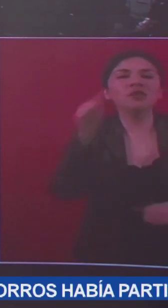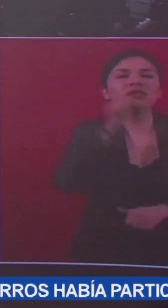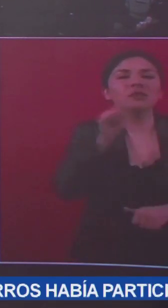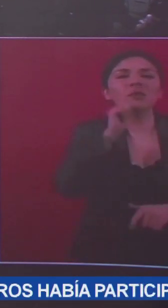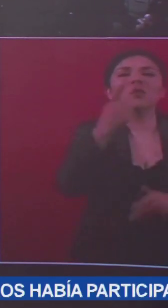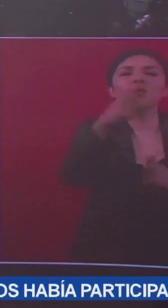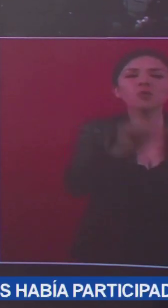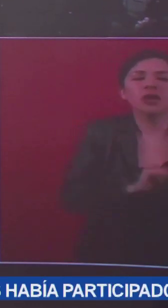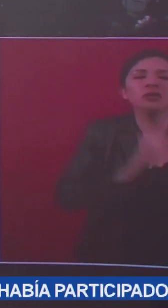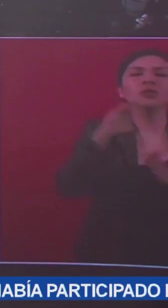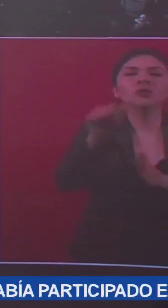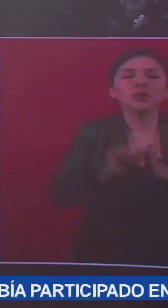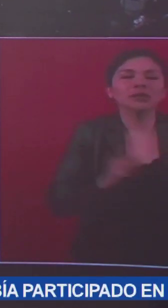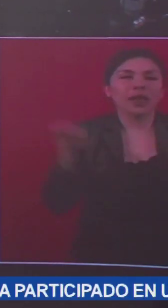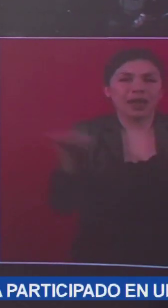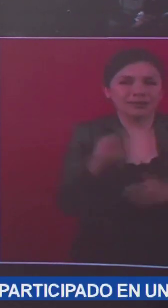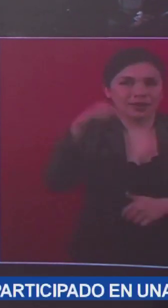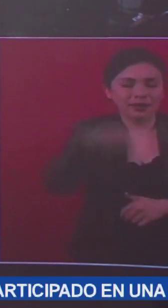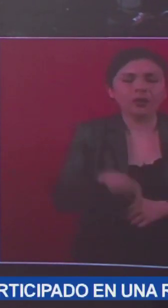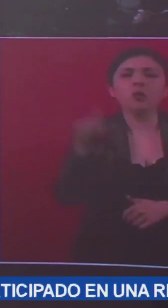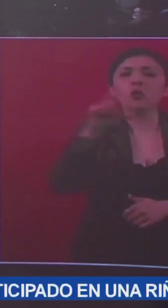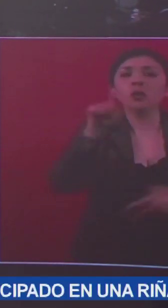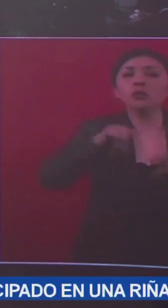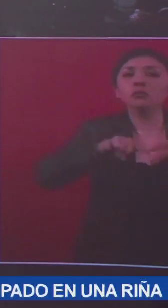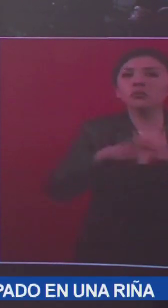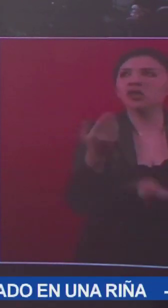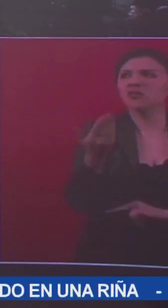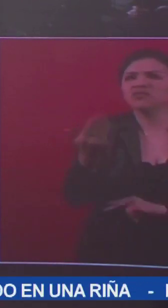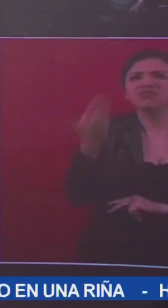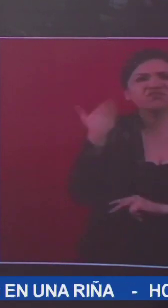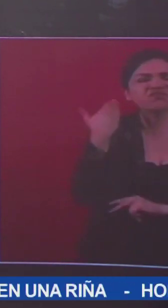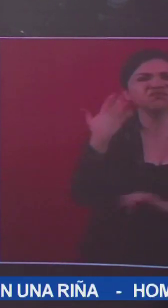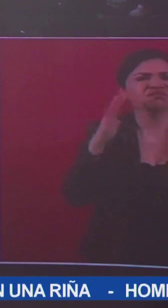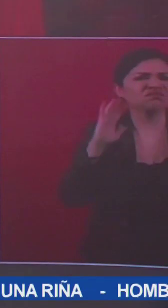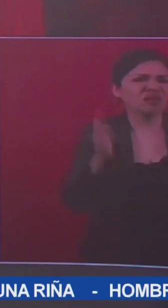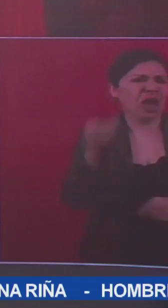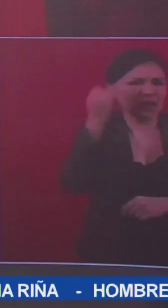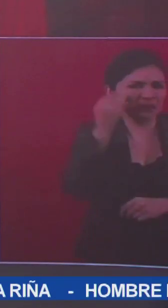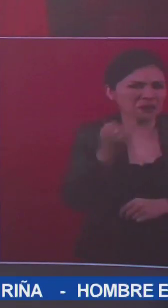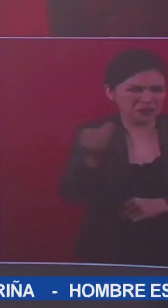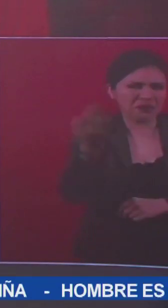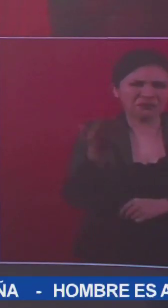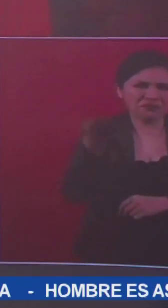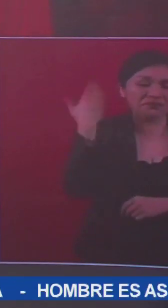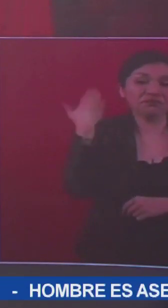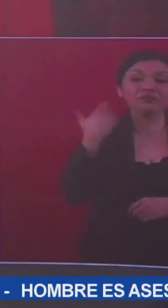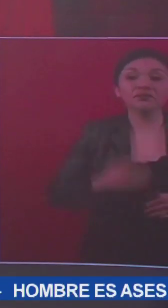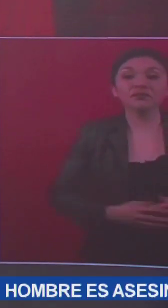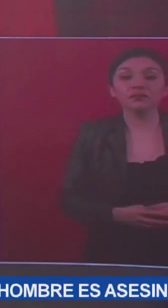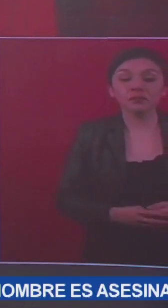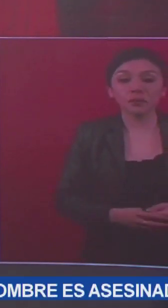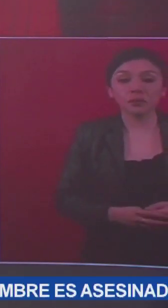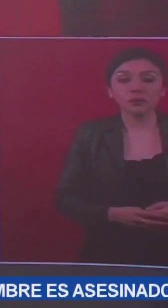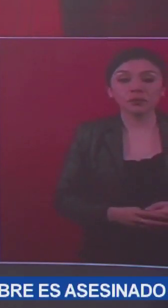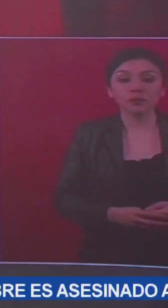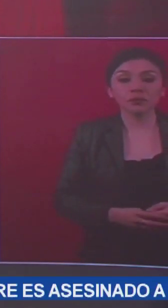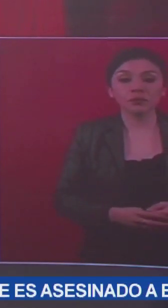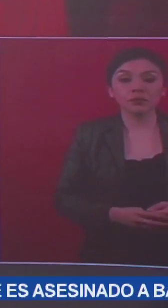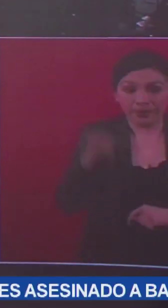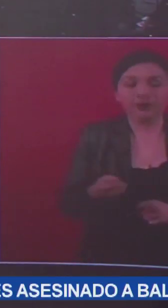situación yo no sé y seguro ustedes tampoco pero no sé qué podemos hacer